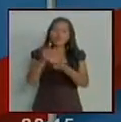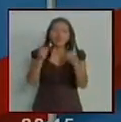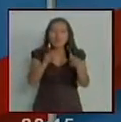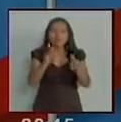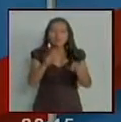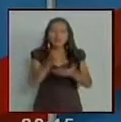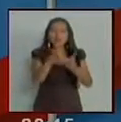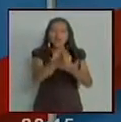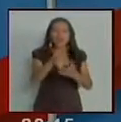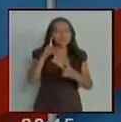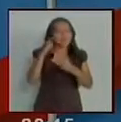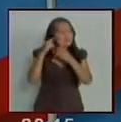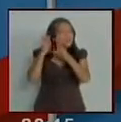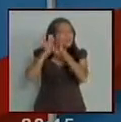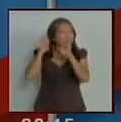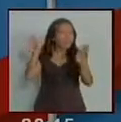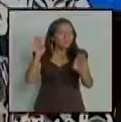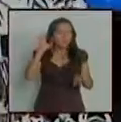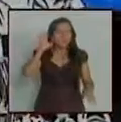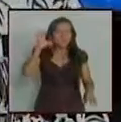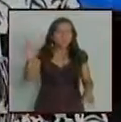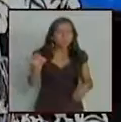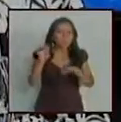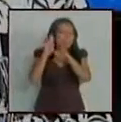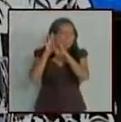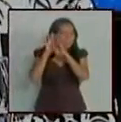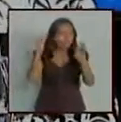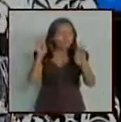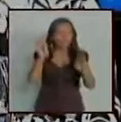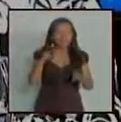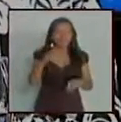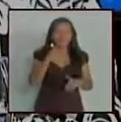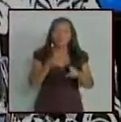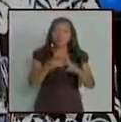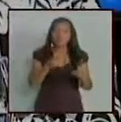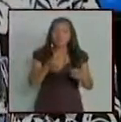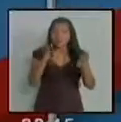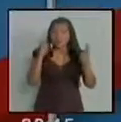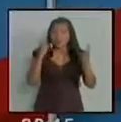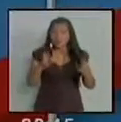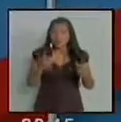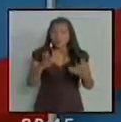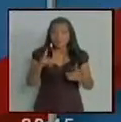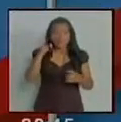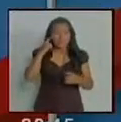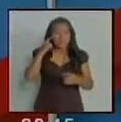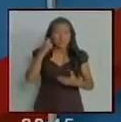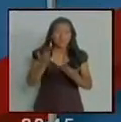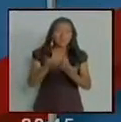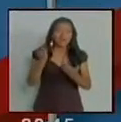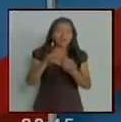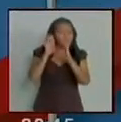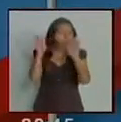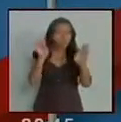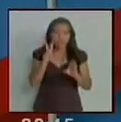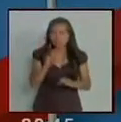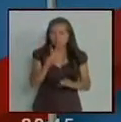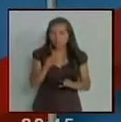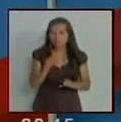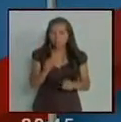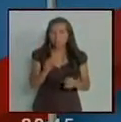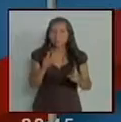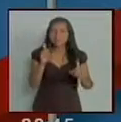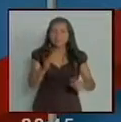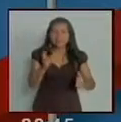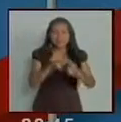un agujerito para que escuche. Y como hemos visto, las estructuras anatómicas son mucho más complejas que hacer un simple agujerito. Entonces,